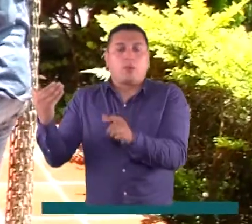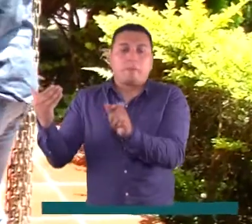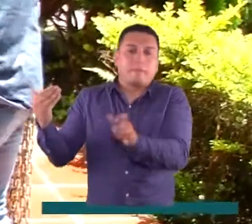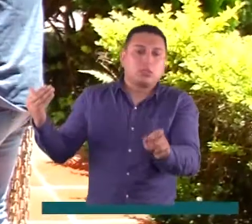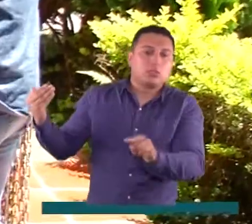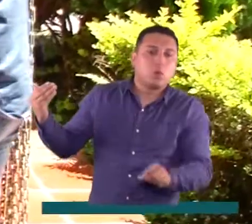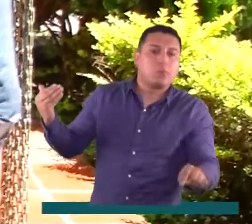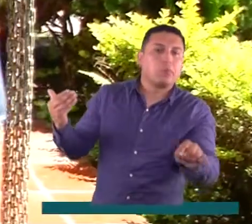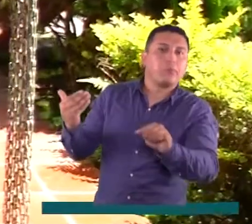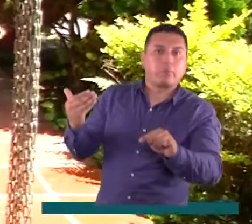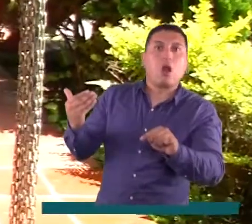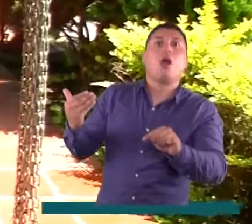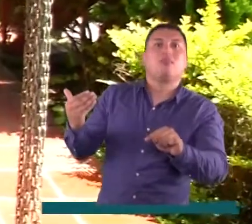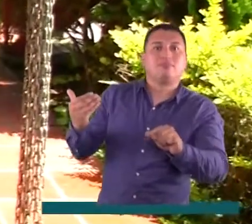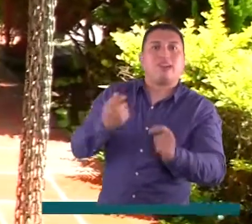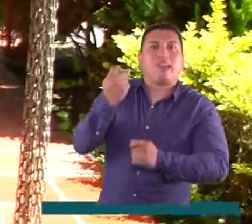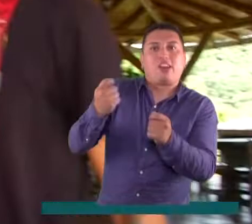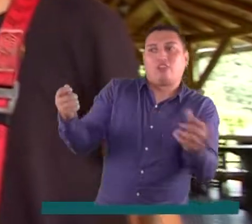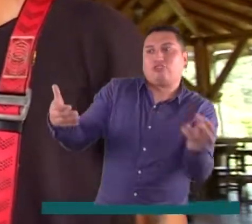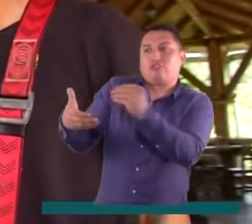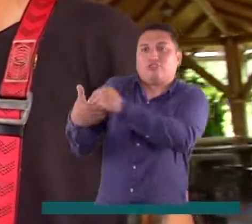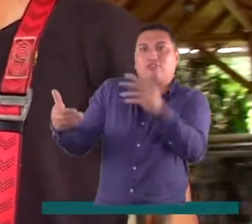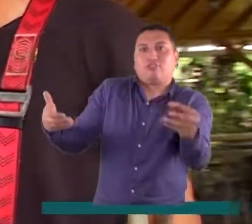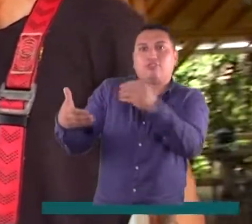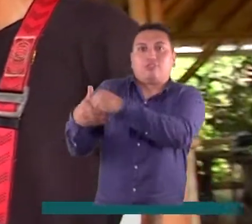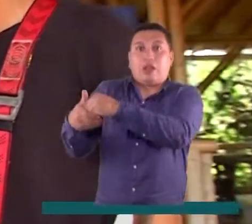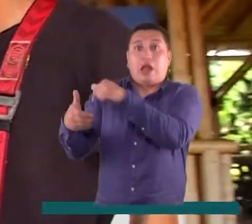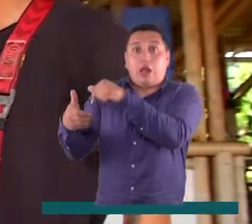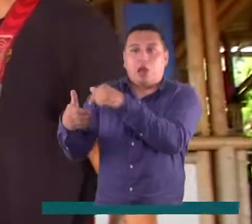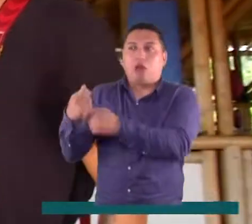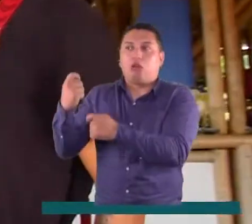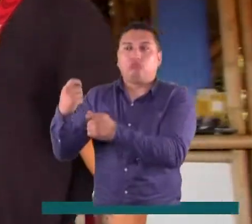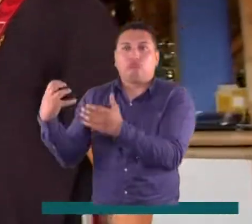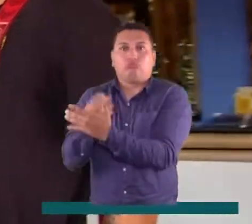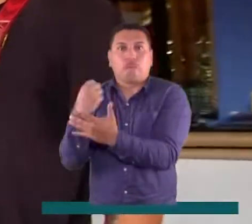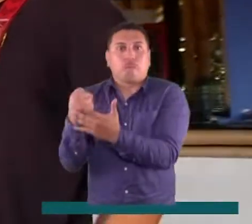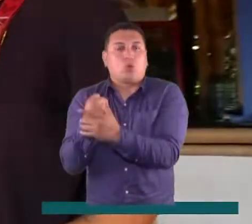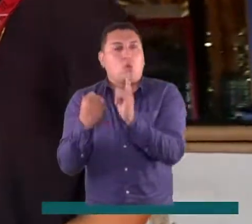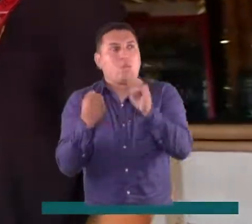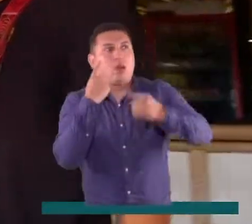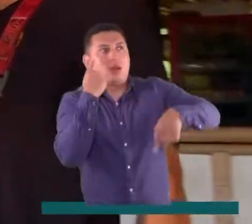beneficiado a muchas personas directa e indirectamente, porque gracias a